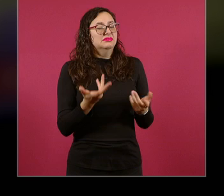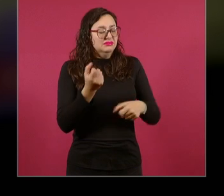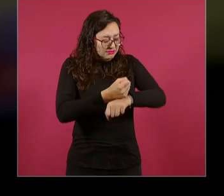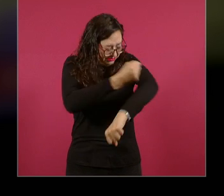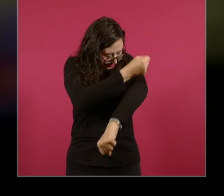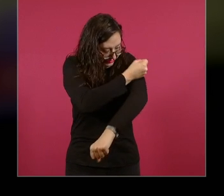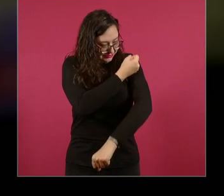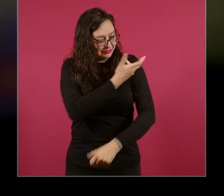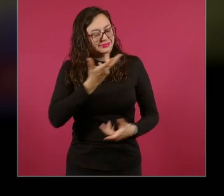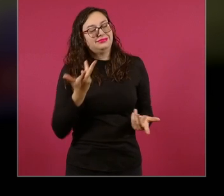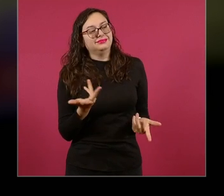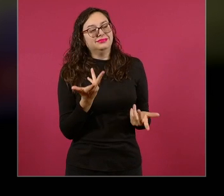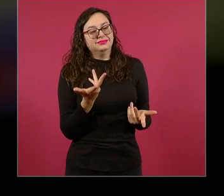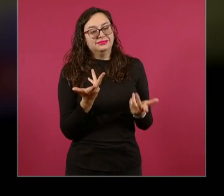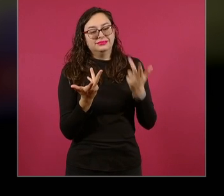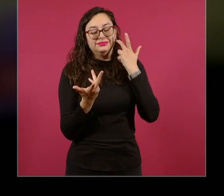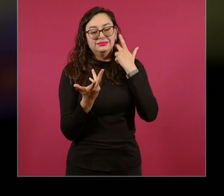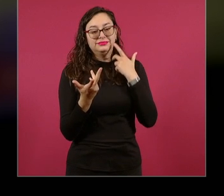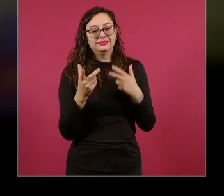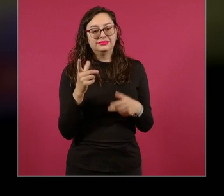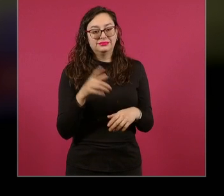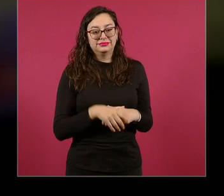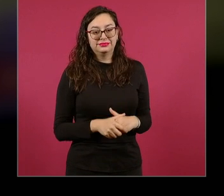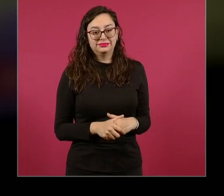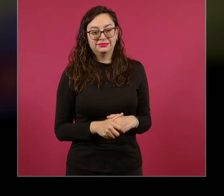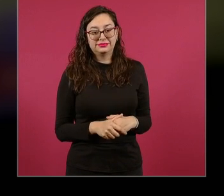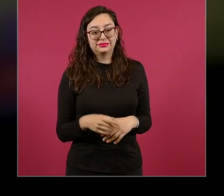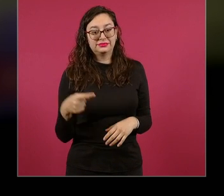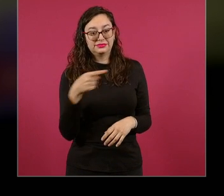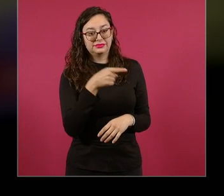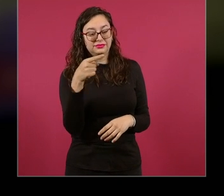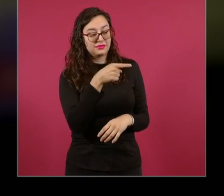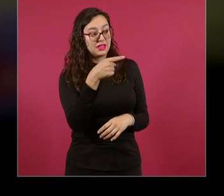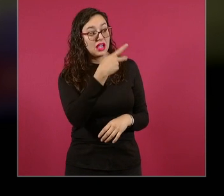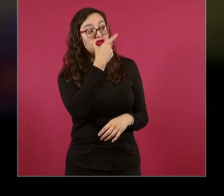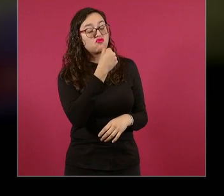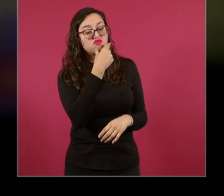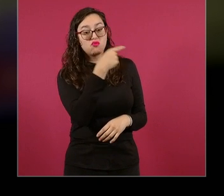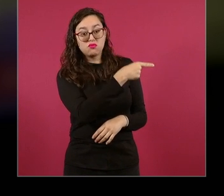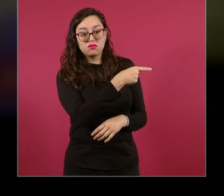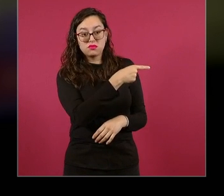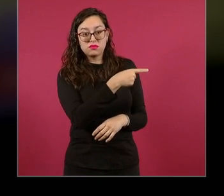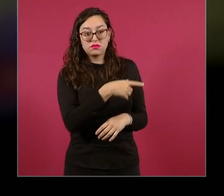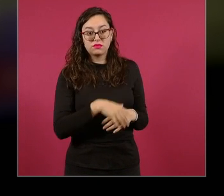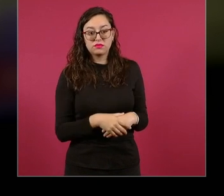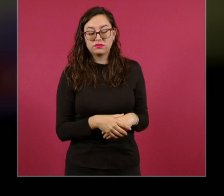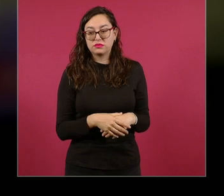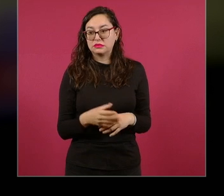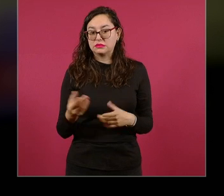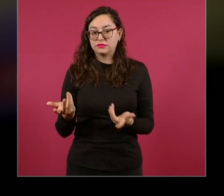tatuajes, señor. Ese fue. Ese fue el que me asaltó. Así se me olvida. Ah, se abusado.